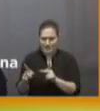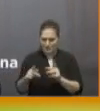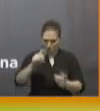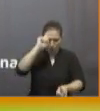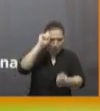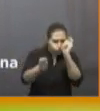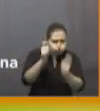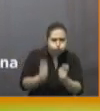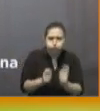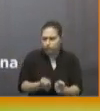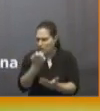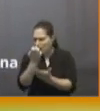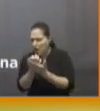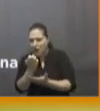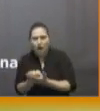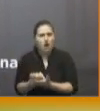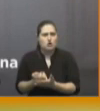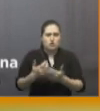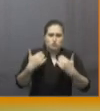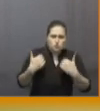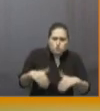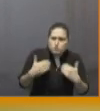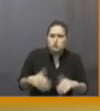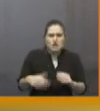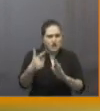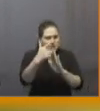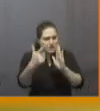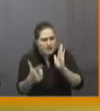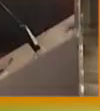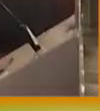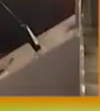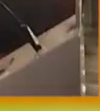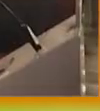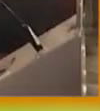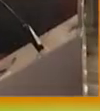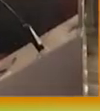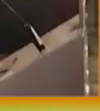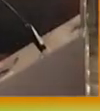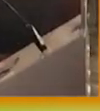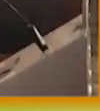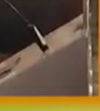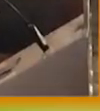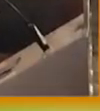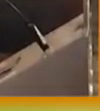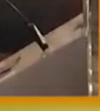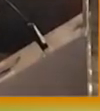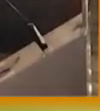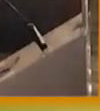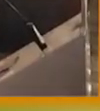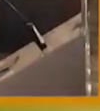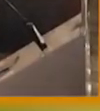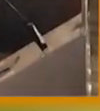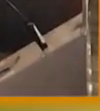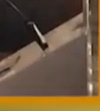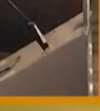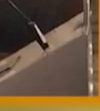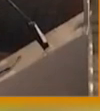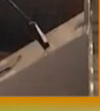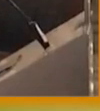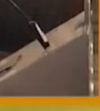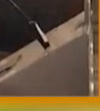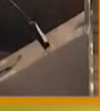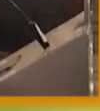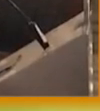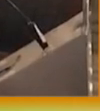por de evasión de impuesto no es posible no es posible que algunos paguen y